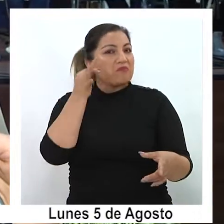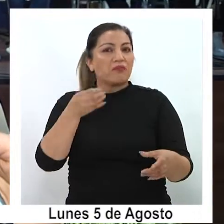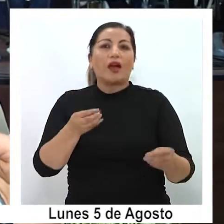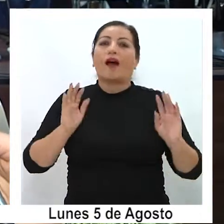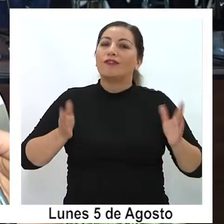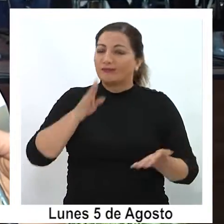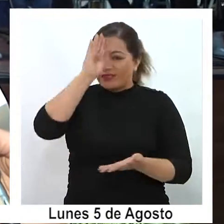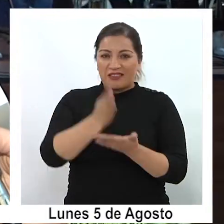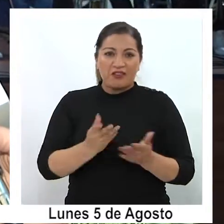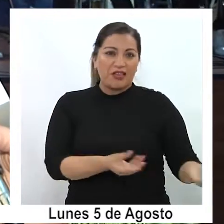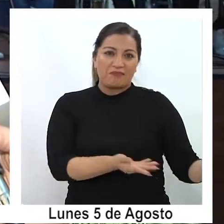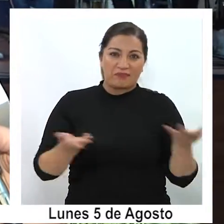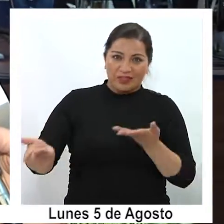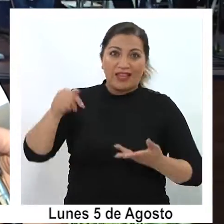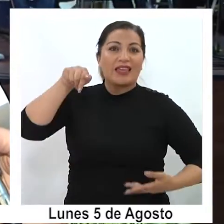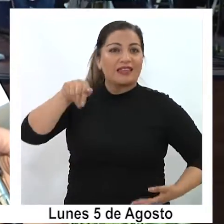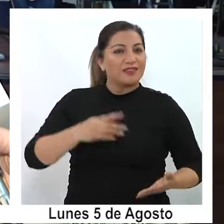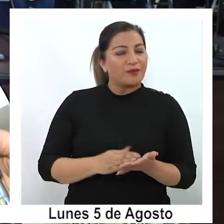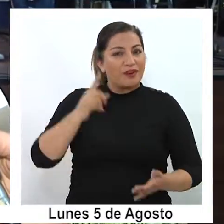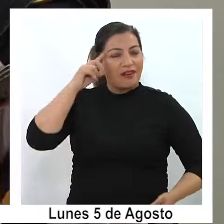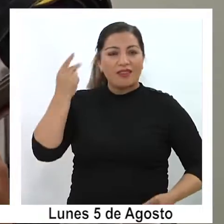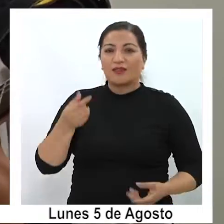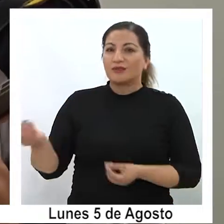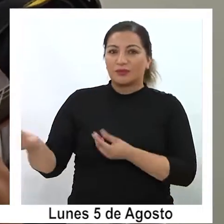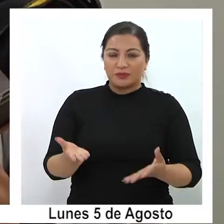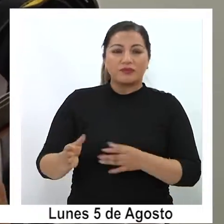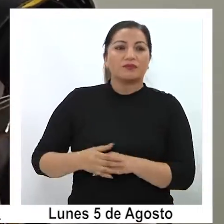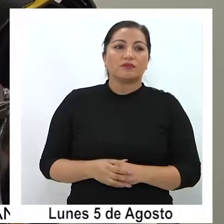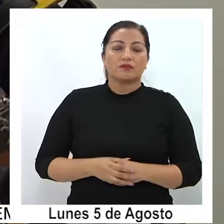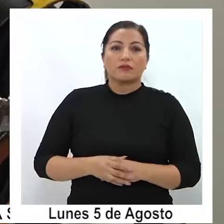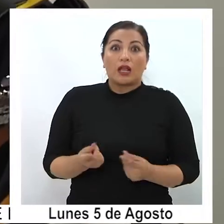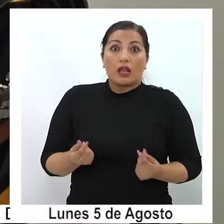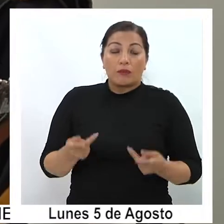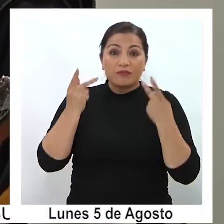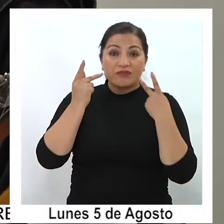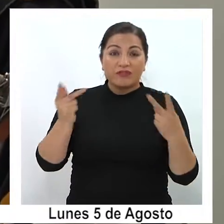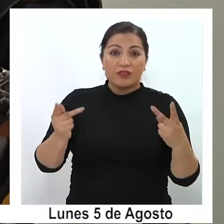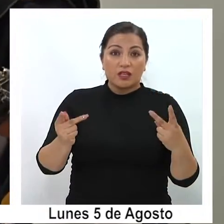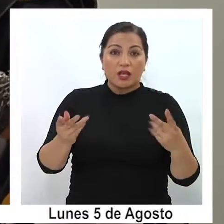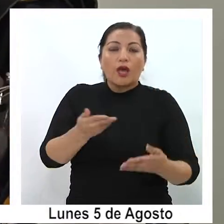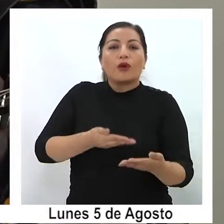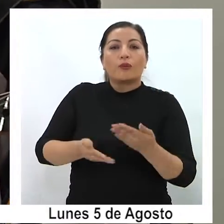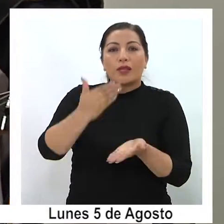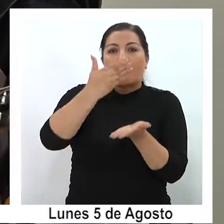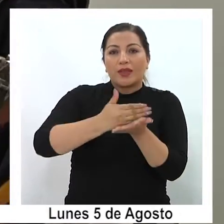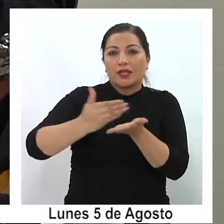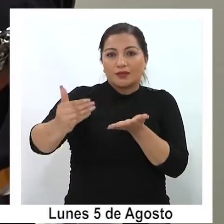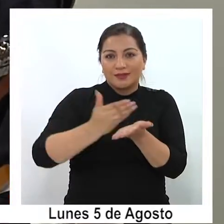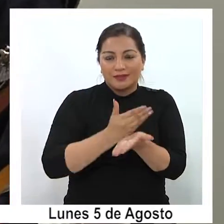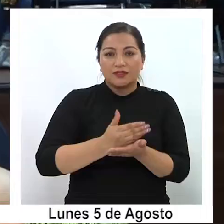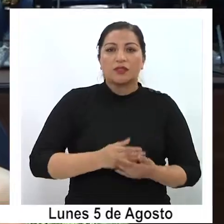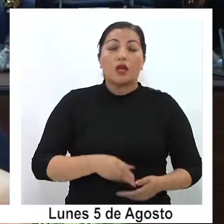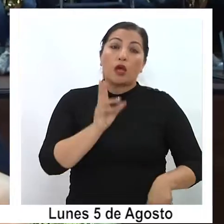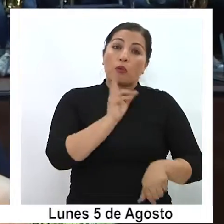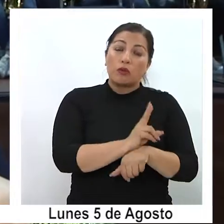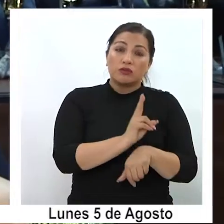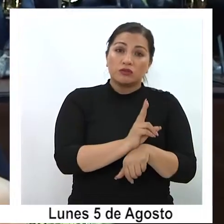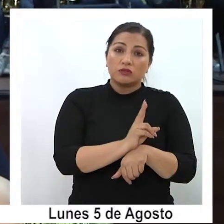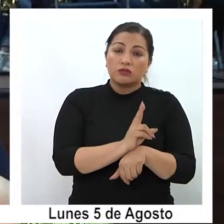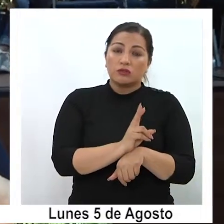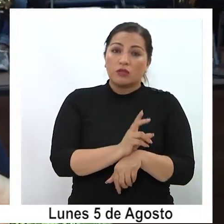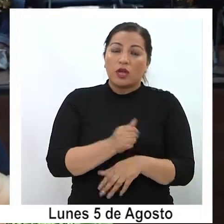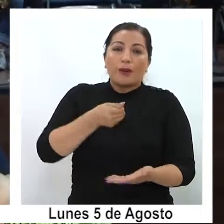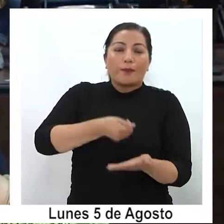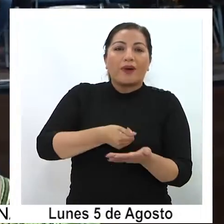invitarla. Y de ahí surge esta iniciativa de una invitación. Los costos del viaje son compartidos. En el caso de los docentes, lo financia el